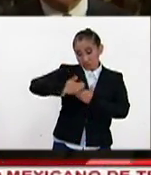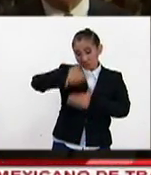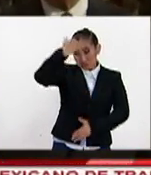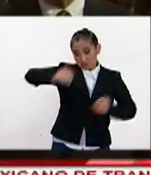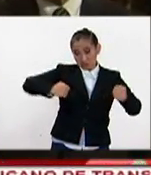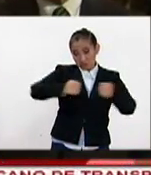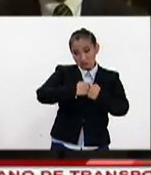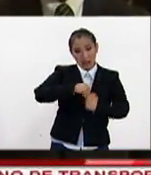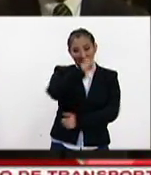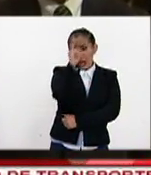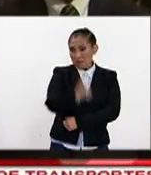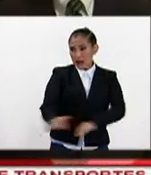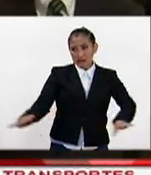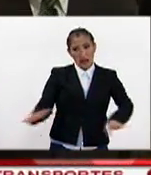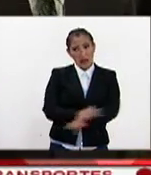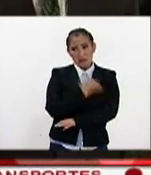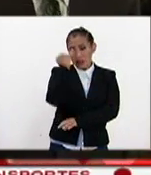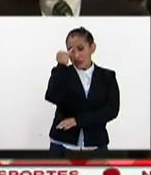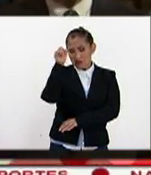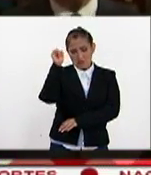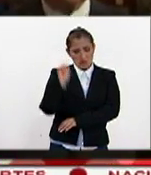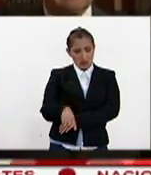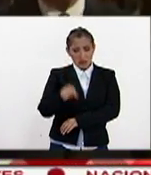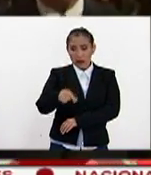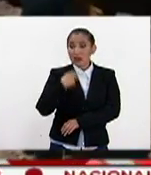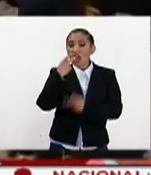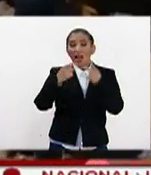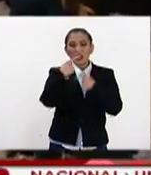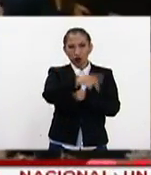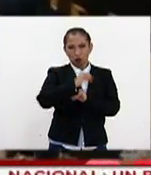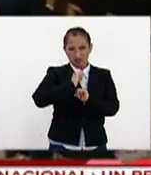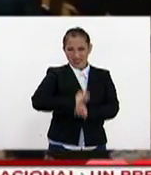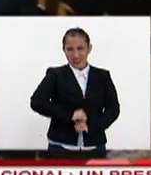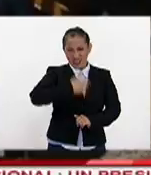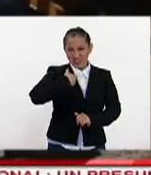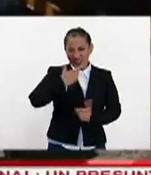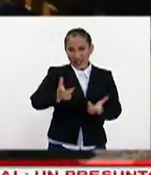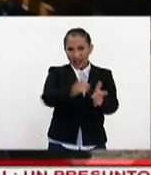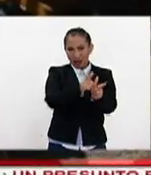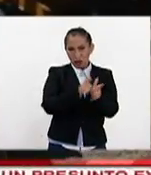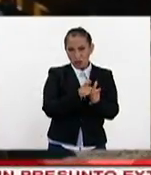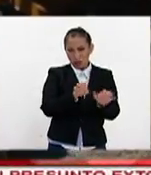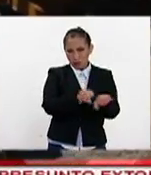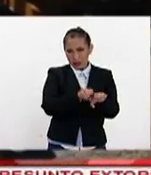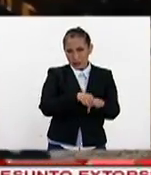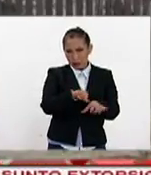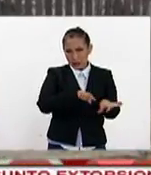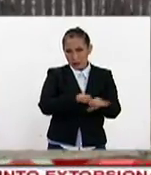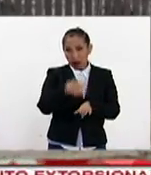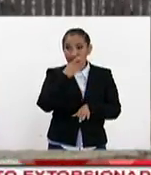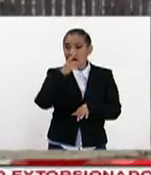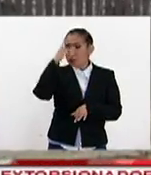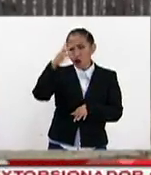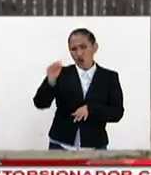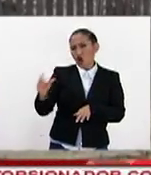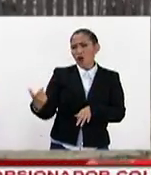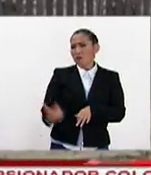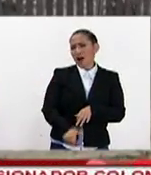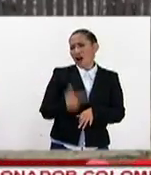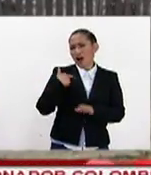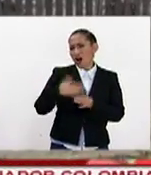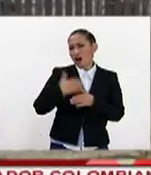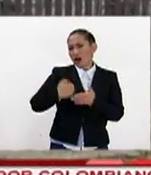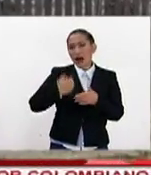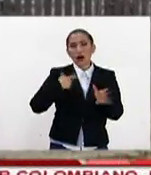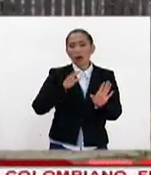muro fronterizo jamás ha cambiado y que las declaraciones que realizó su jefe de gabinete, John Kelly, con respecto a que México no pagaría por